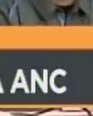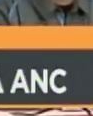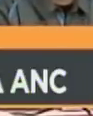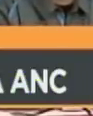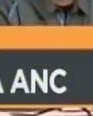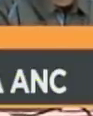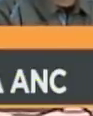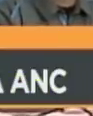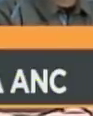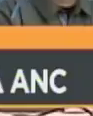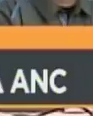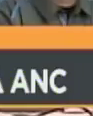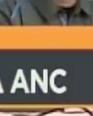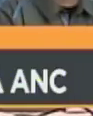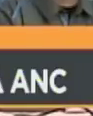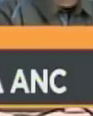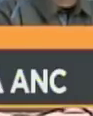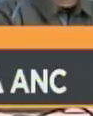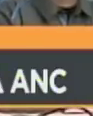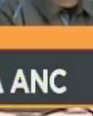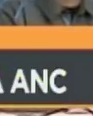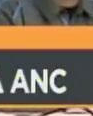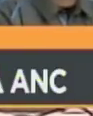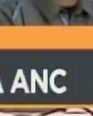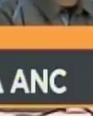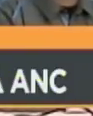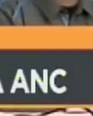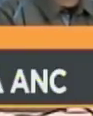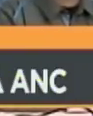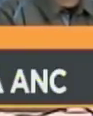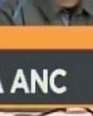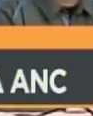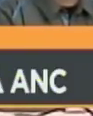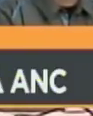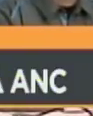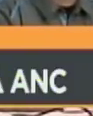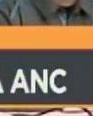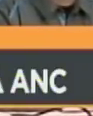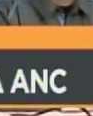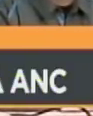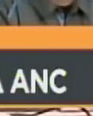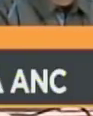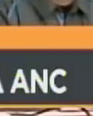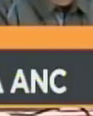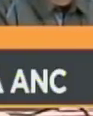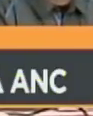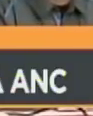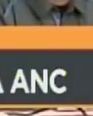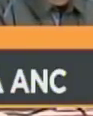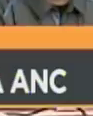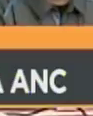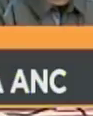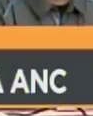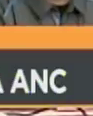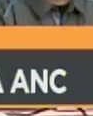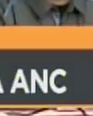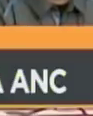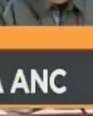1858. No saben, no tienen idea. Y donde han hecho constituciones recientemente, como el caso de